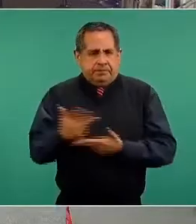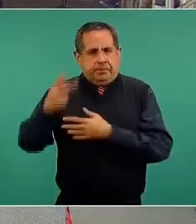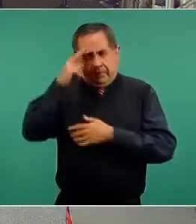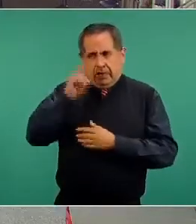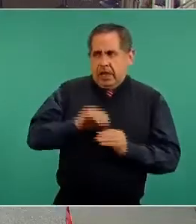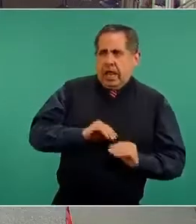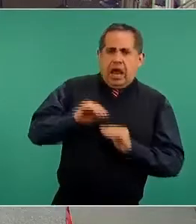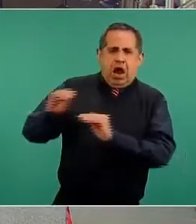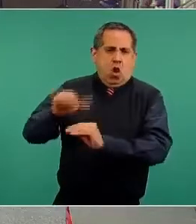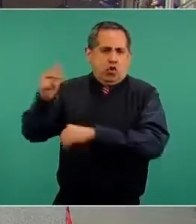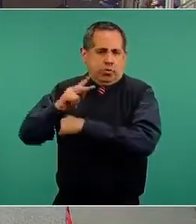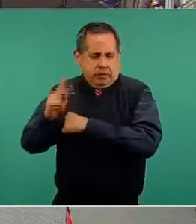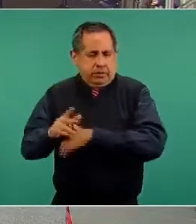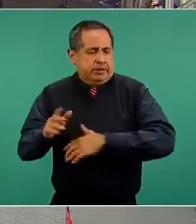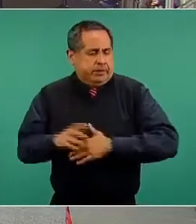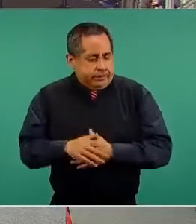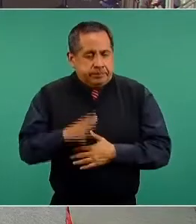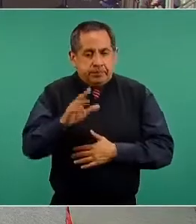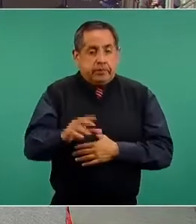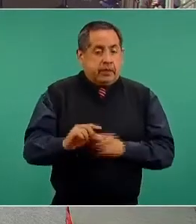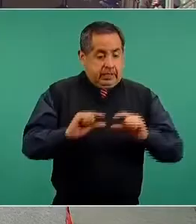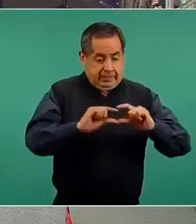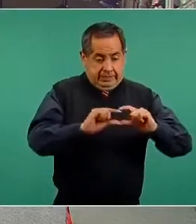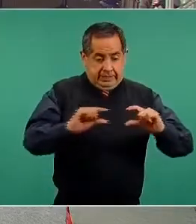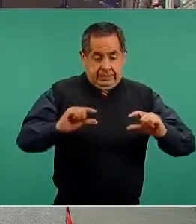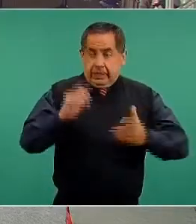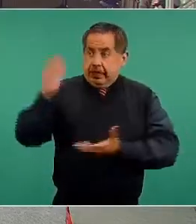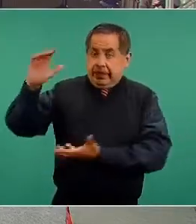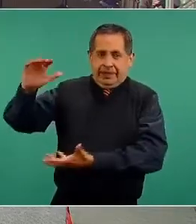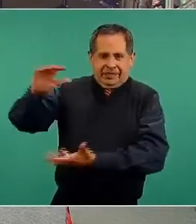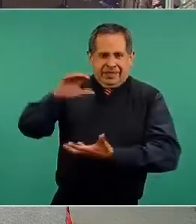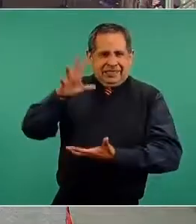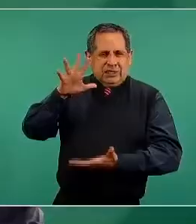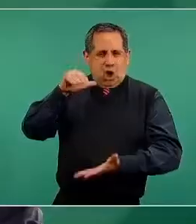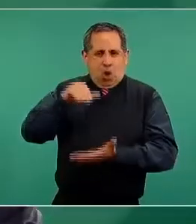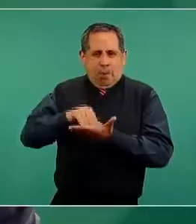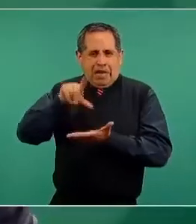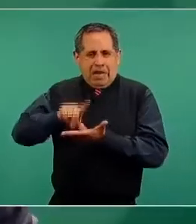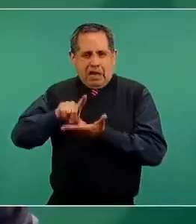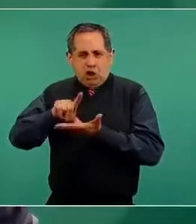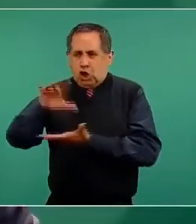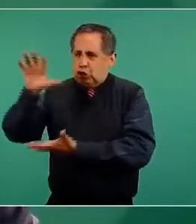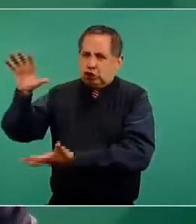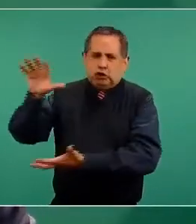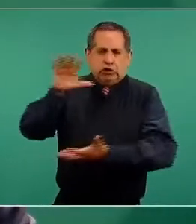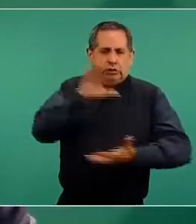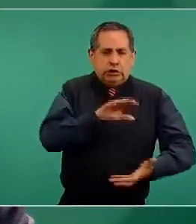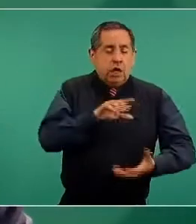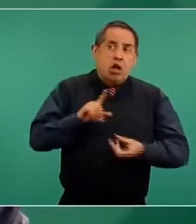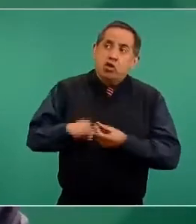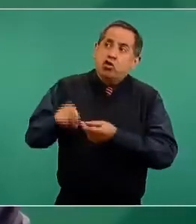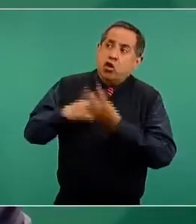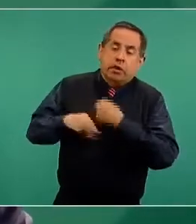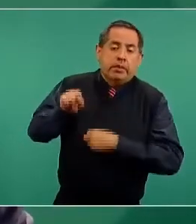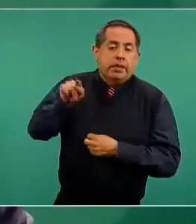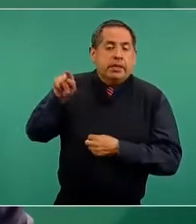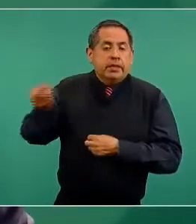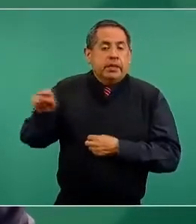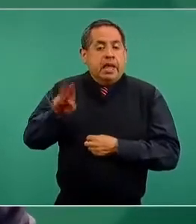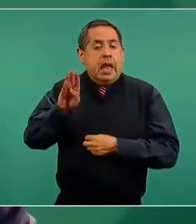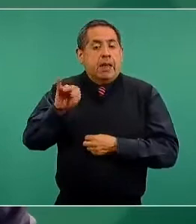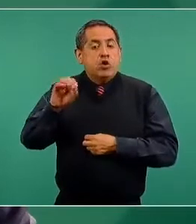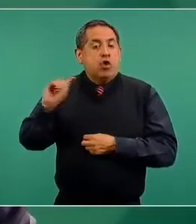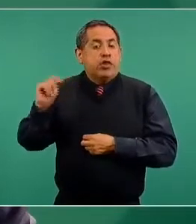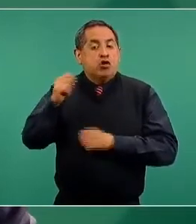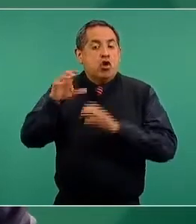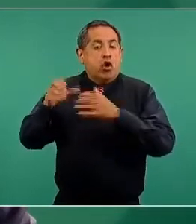México. A su vez, el producto de origen, estos 5,000 litros, vienen de una planta